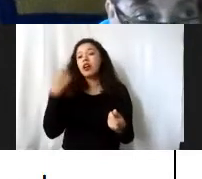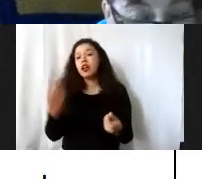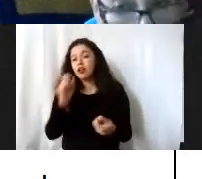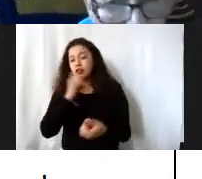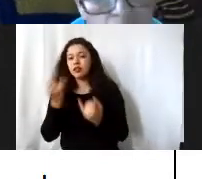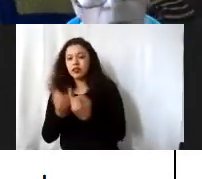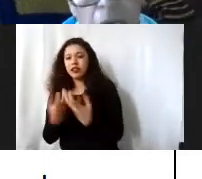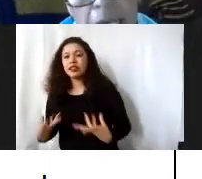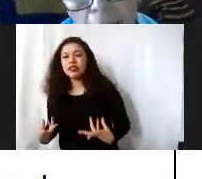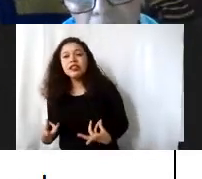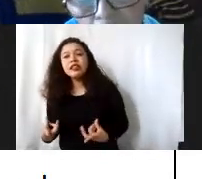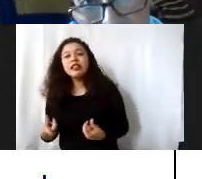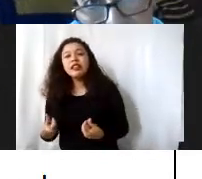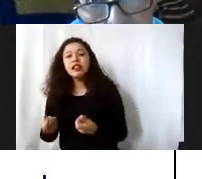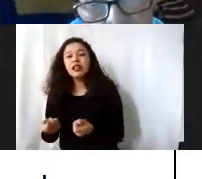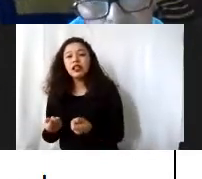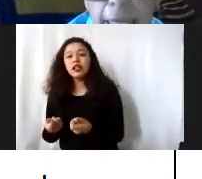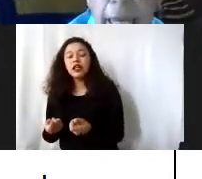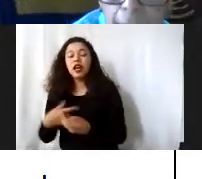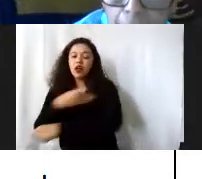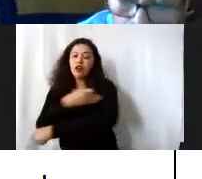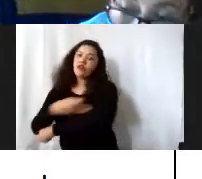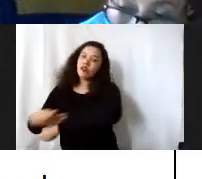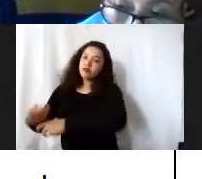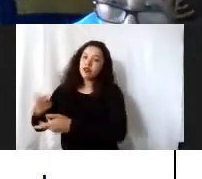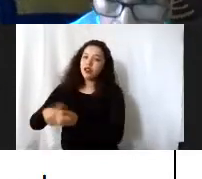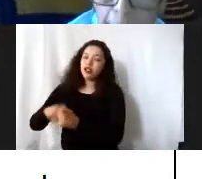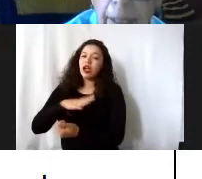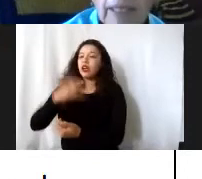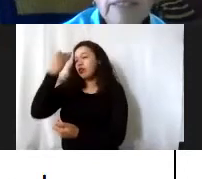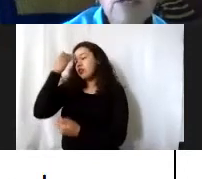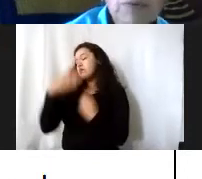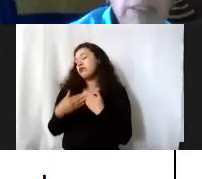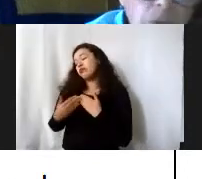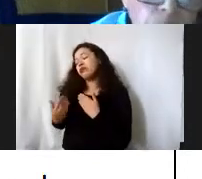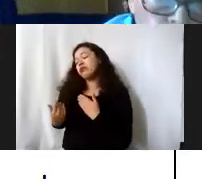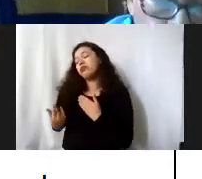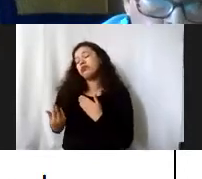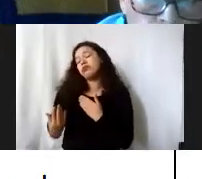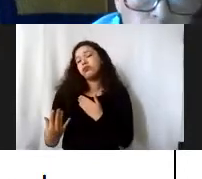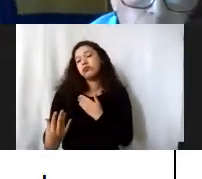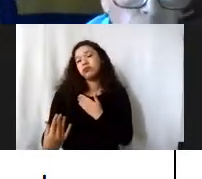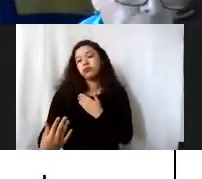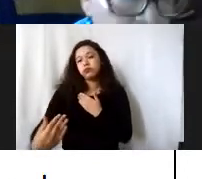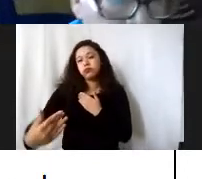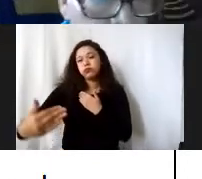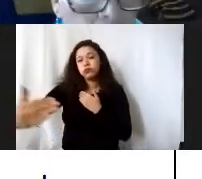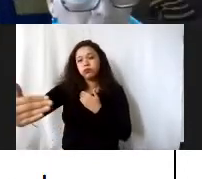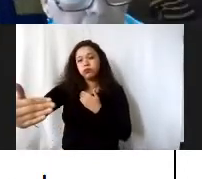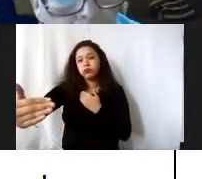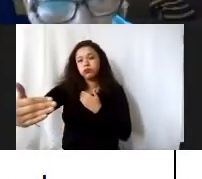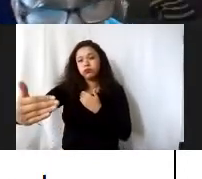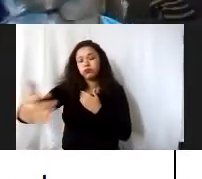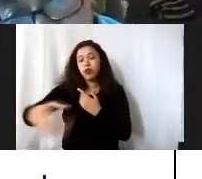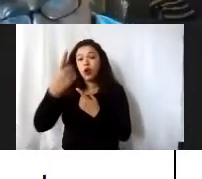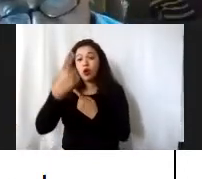desgaste físico en la familia, que a la larga ya no va a ser un paciente, van a